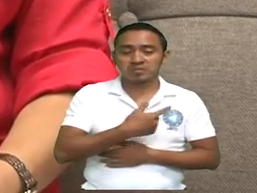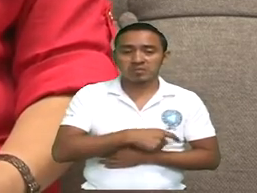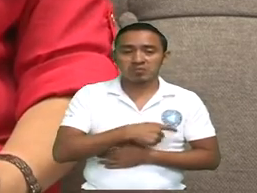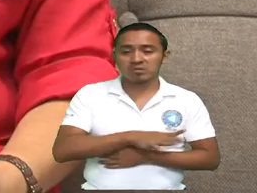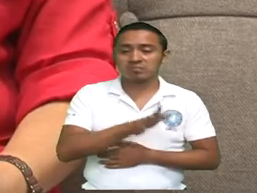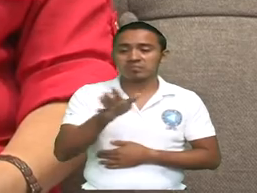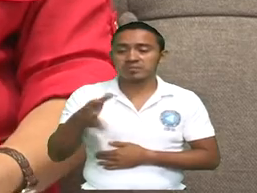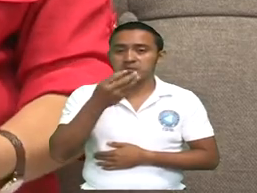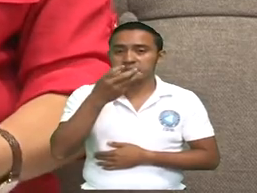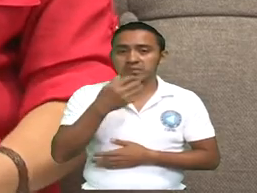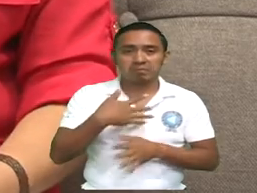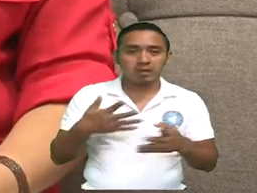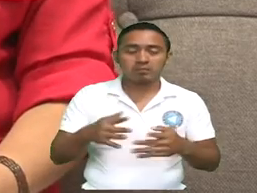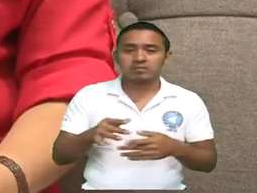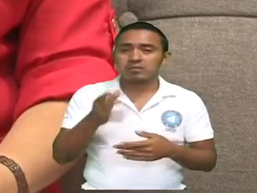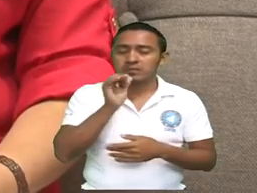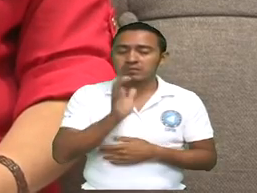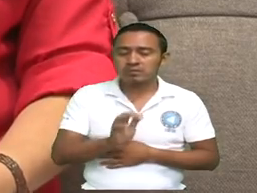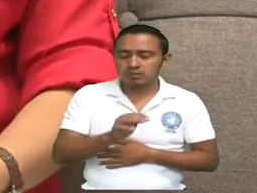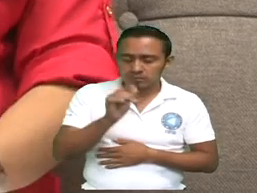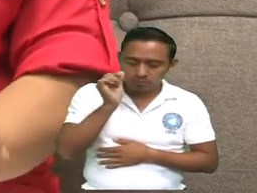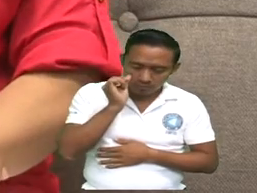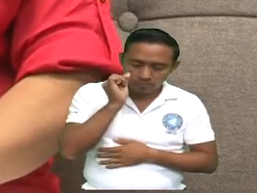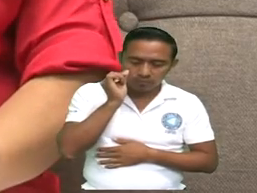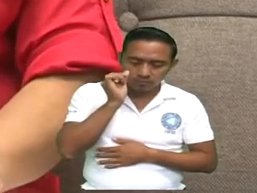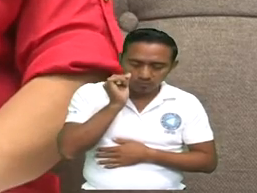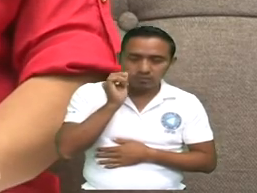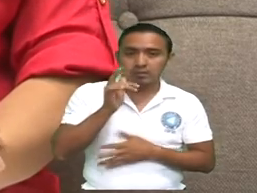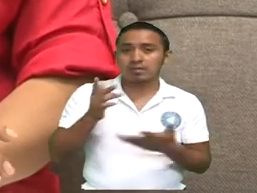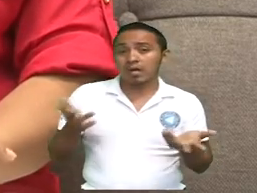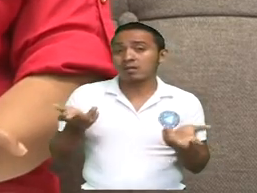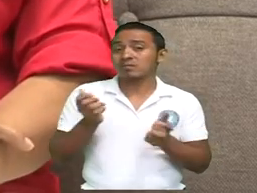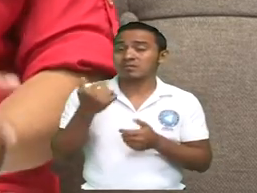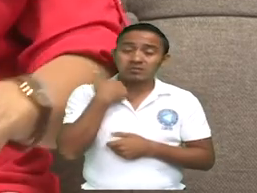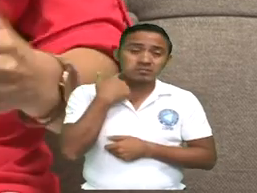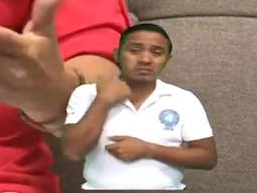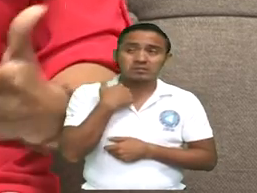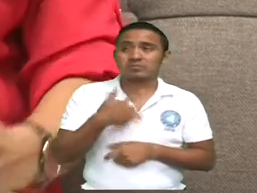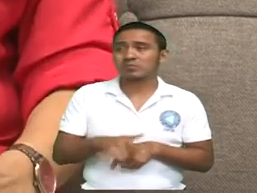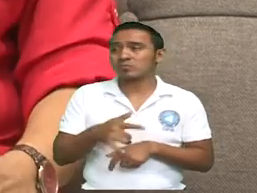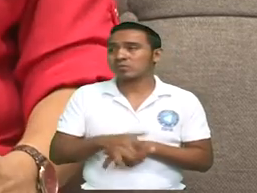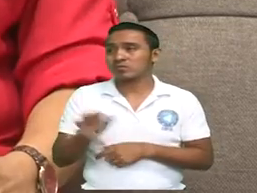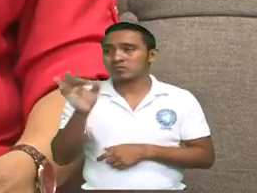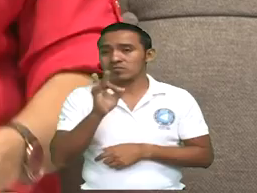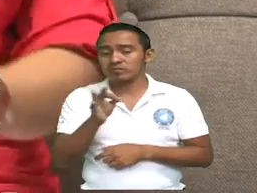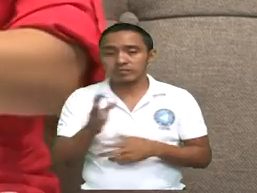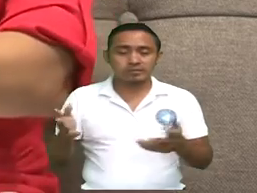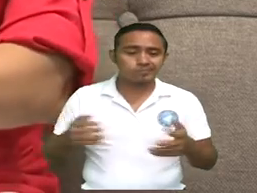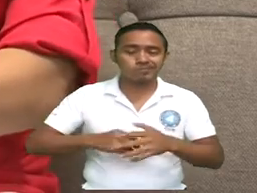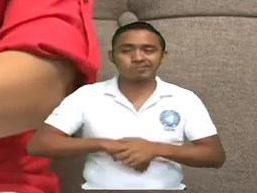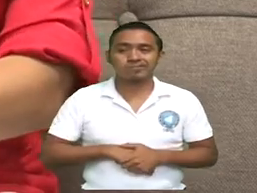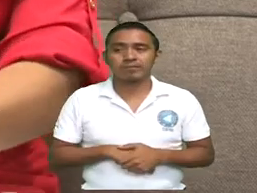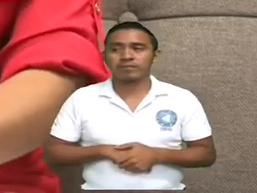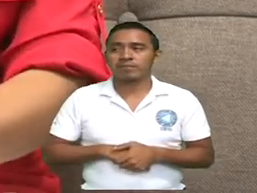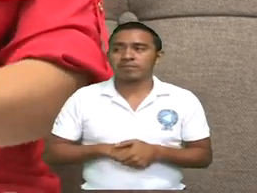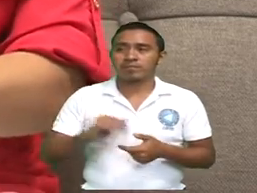y un niño que no come se te duerme. Y siempre se estaban haciendo esas medidas nutricionales, pero las